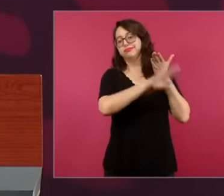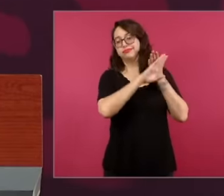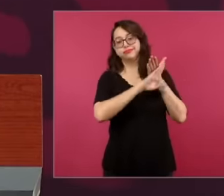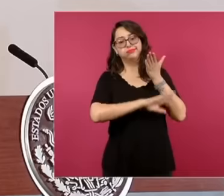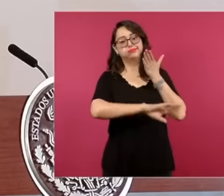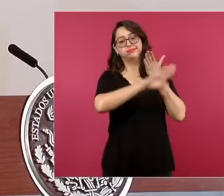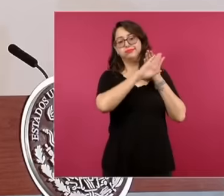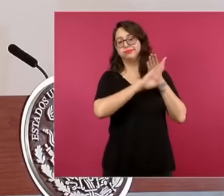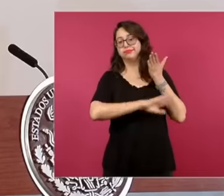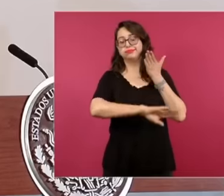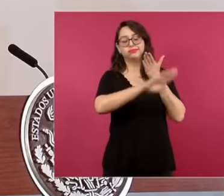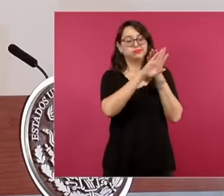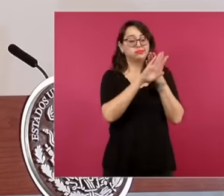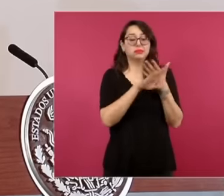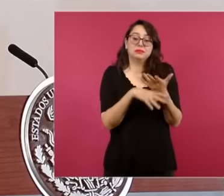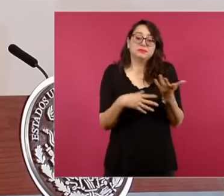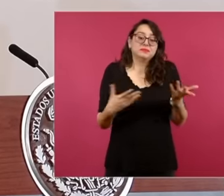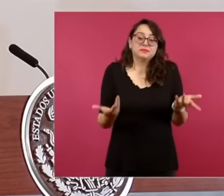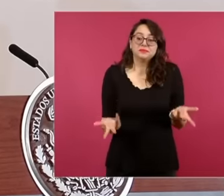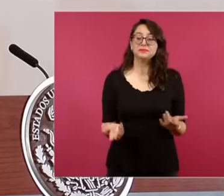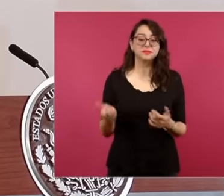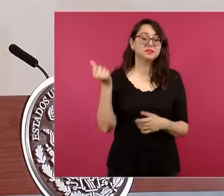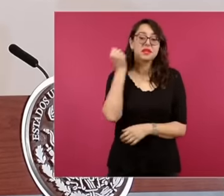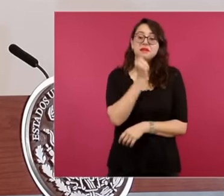entonces estaba peor.